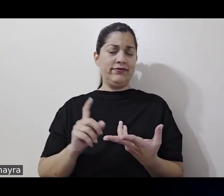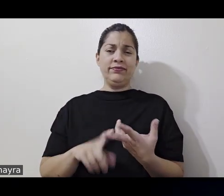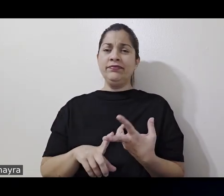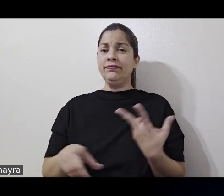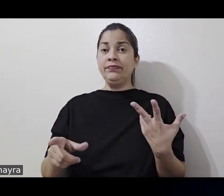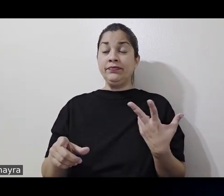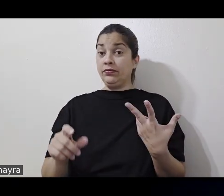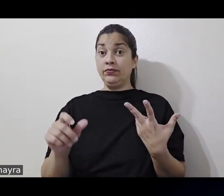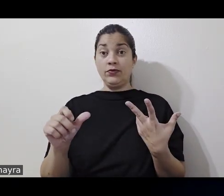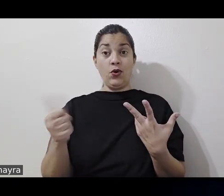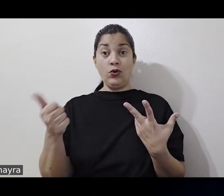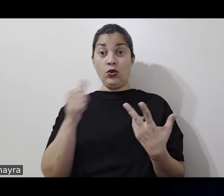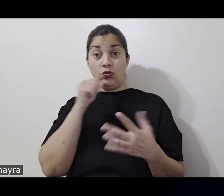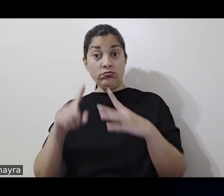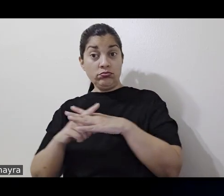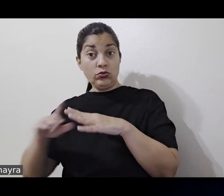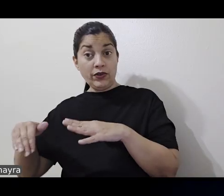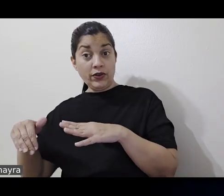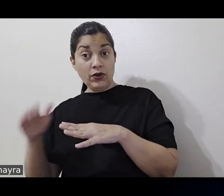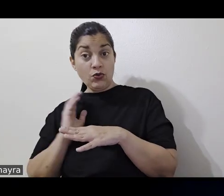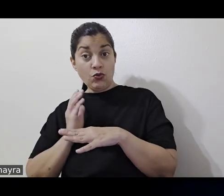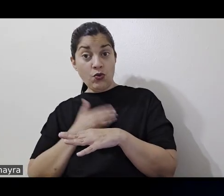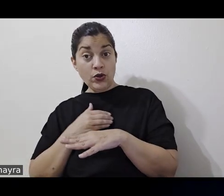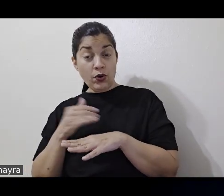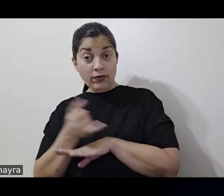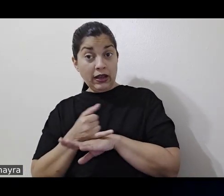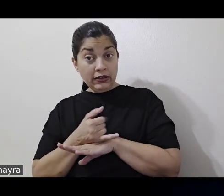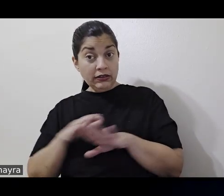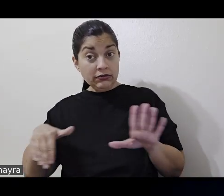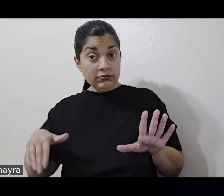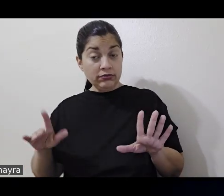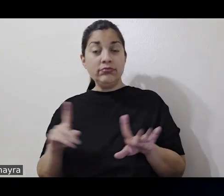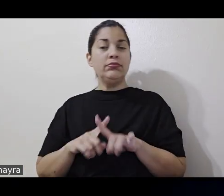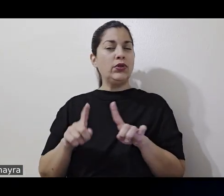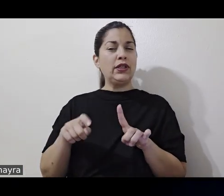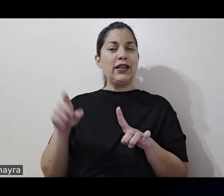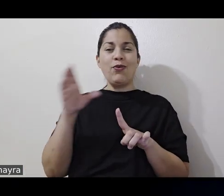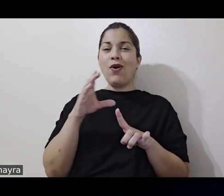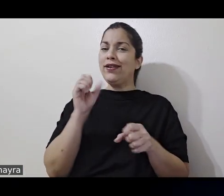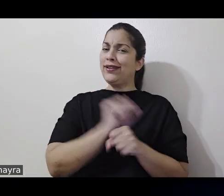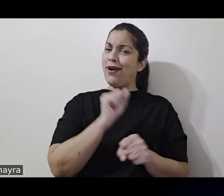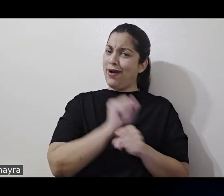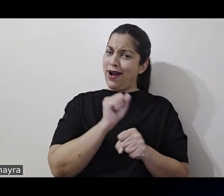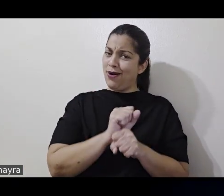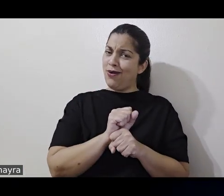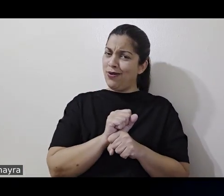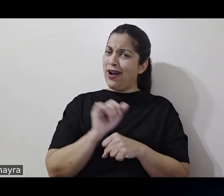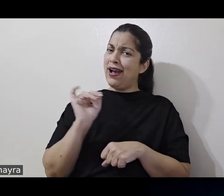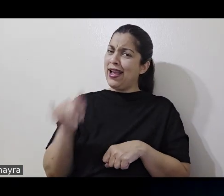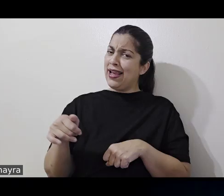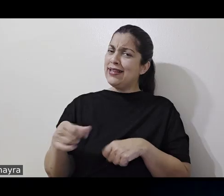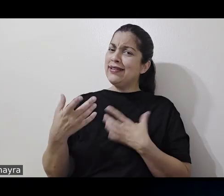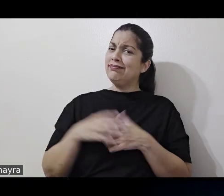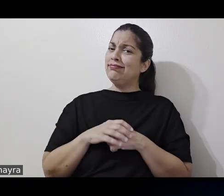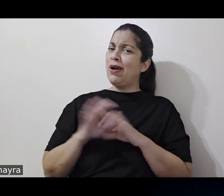repente hay otro que no ha salido todavía en nuestro país y hay que buscarle trabajo a ese monstruito.